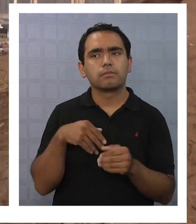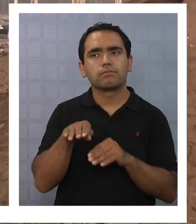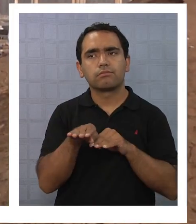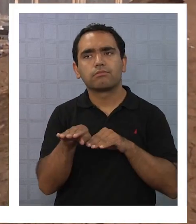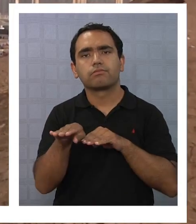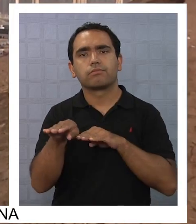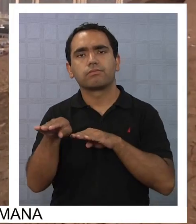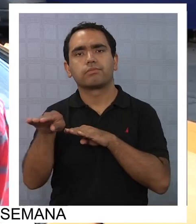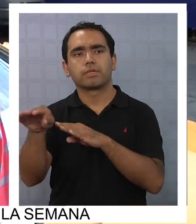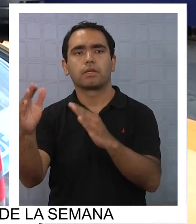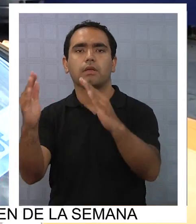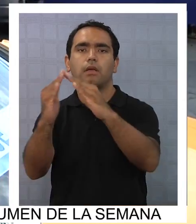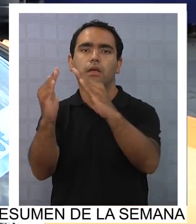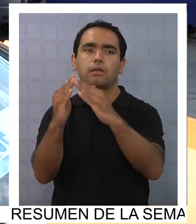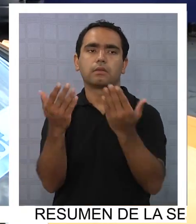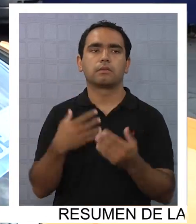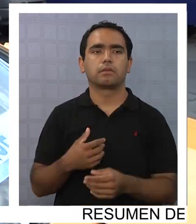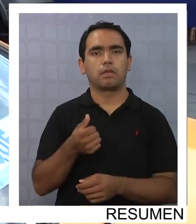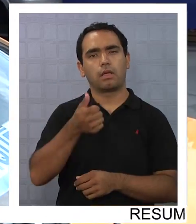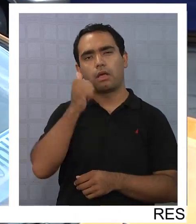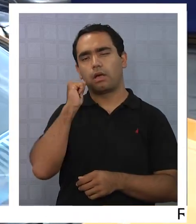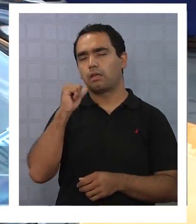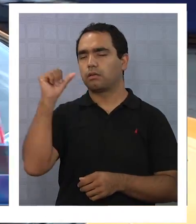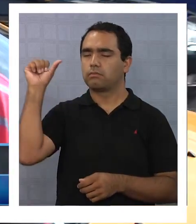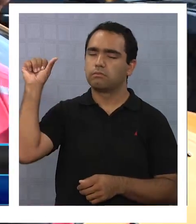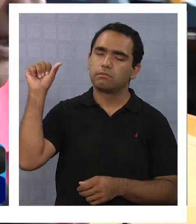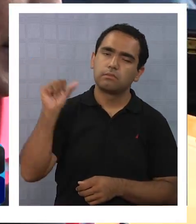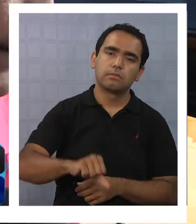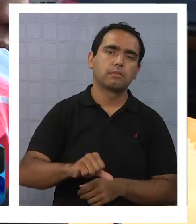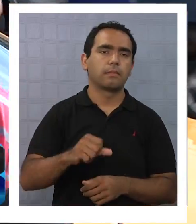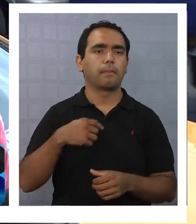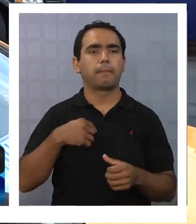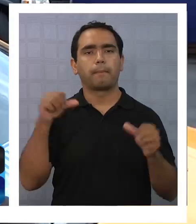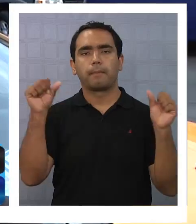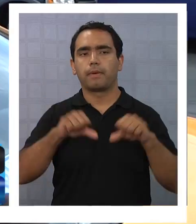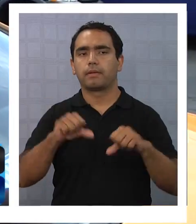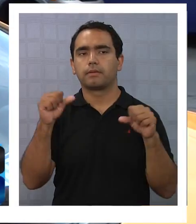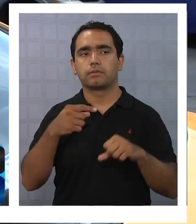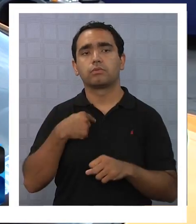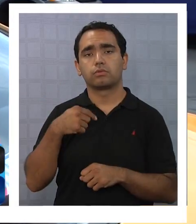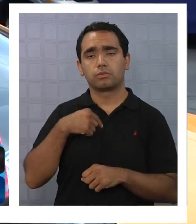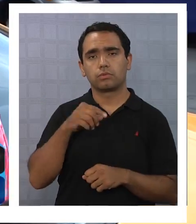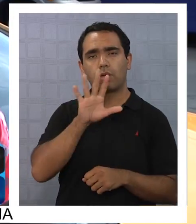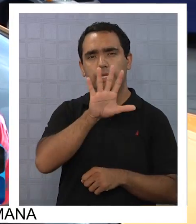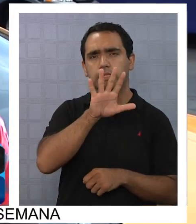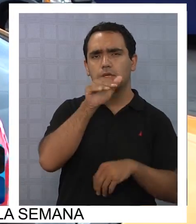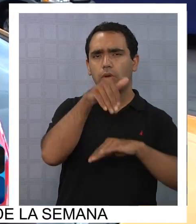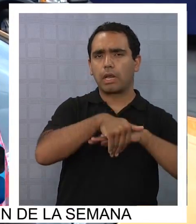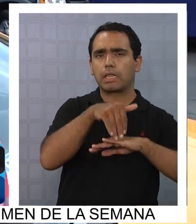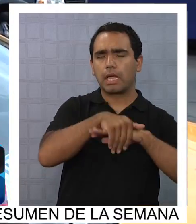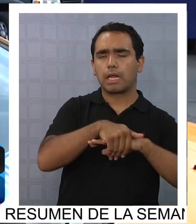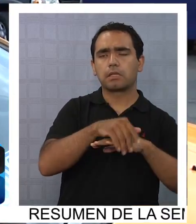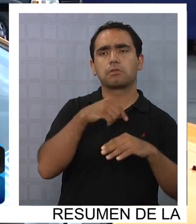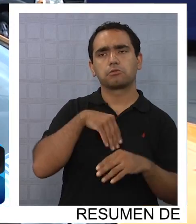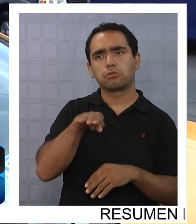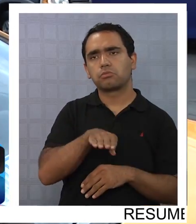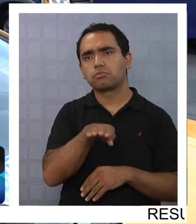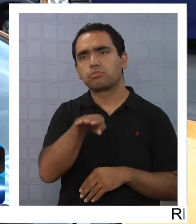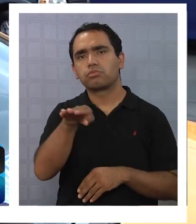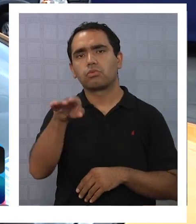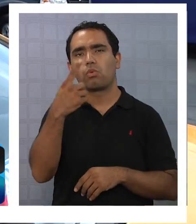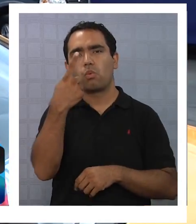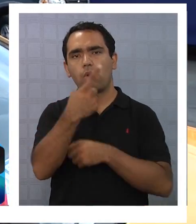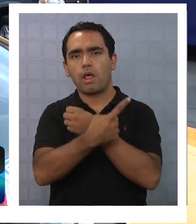hogares. Ayer ha sido un día terrible para nosotros, nos hemos perjudicado totalmente. Yo subí como a las 5, como una hora ahí en el taco,